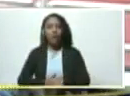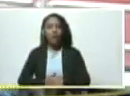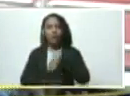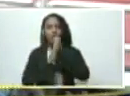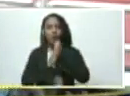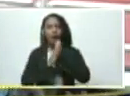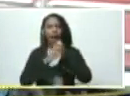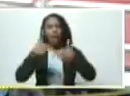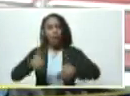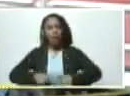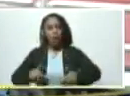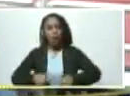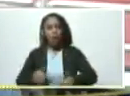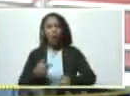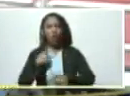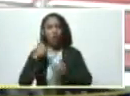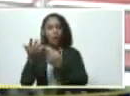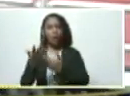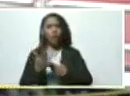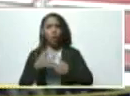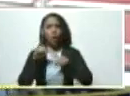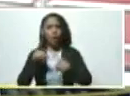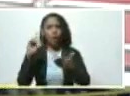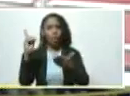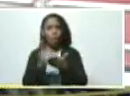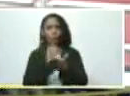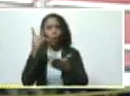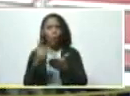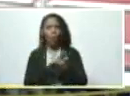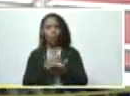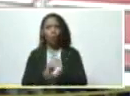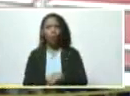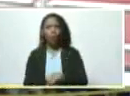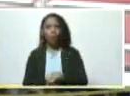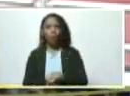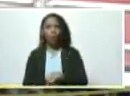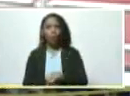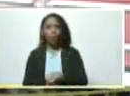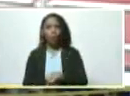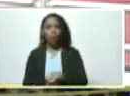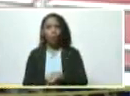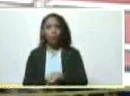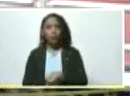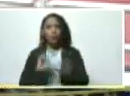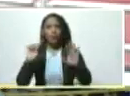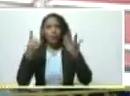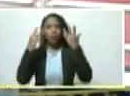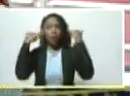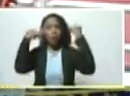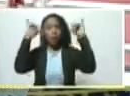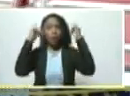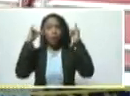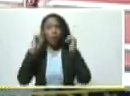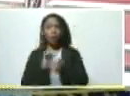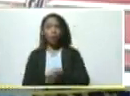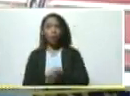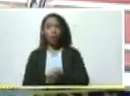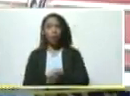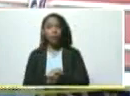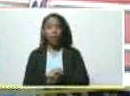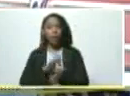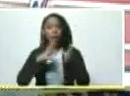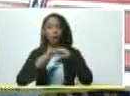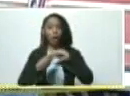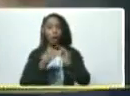esfuerzo. Aquí estoy recibiendo este documento, sexto aniversario de los